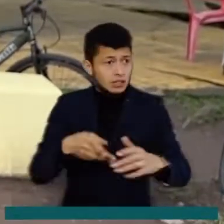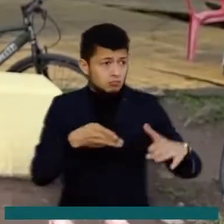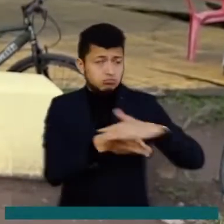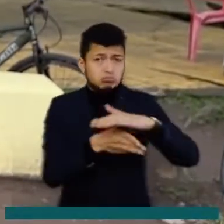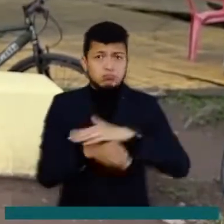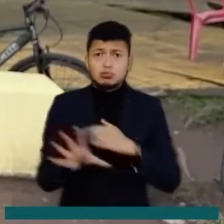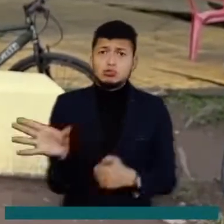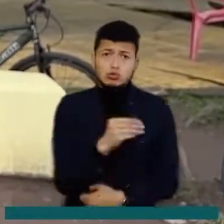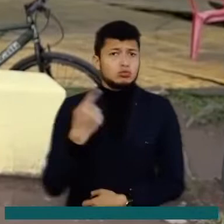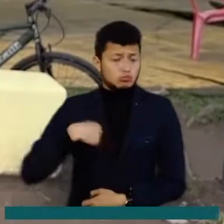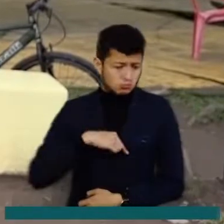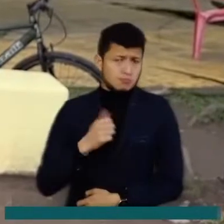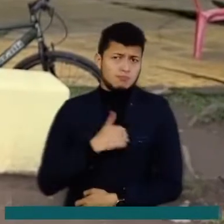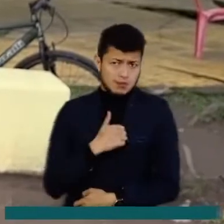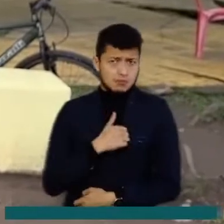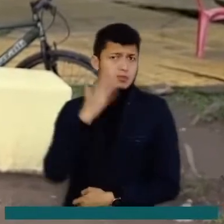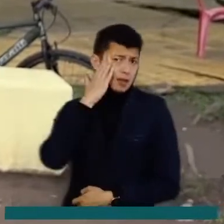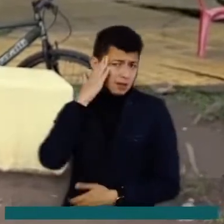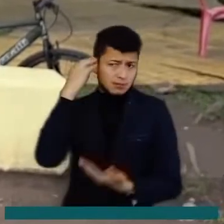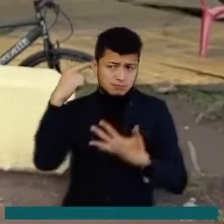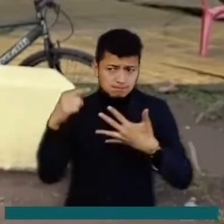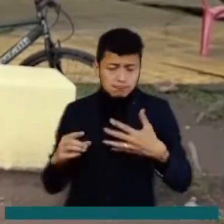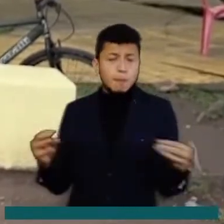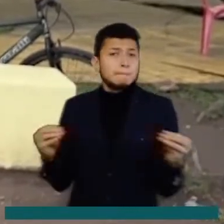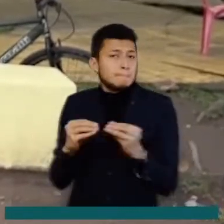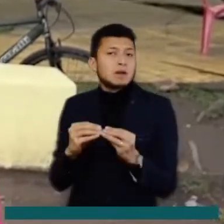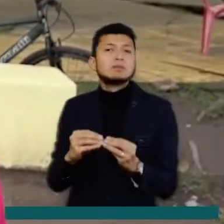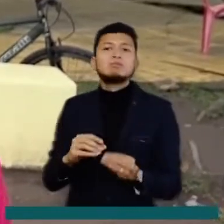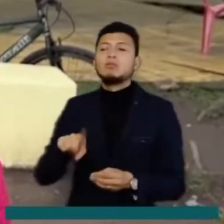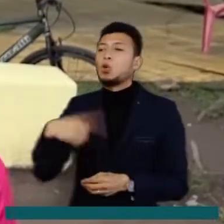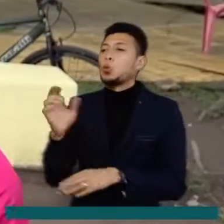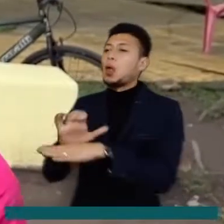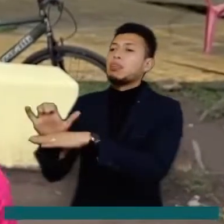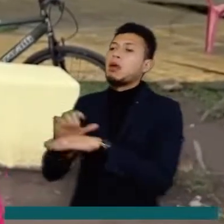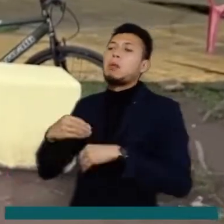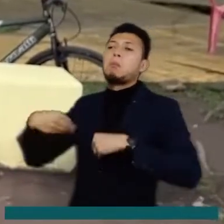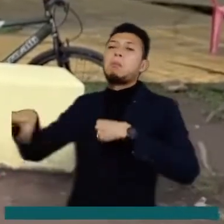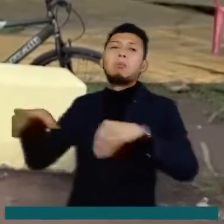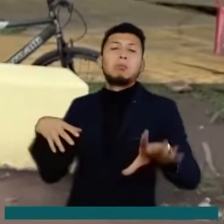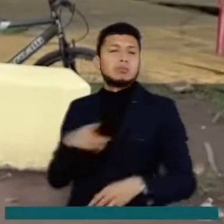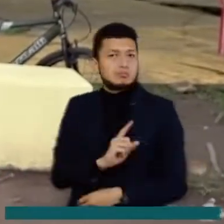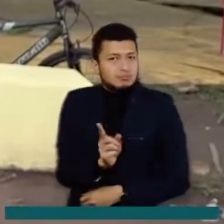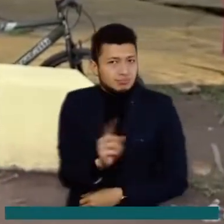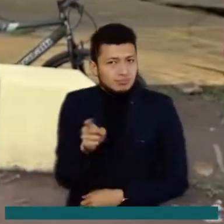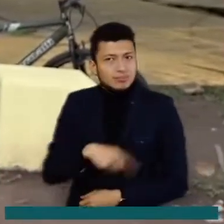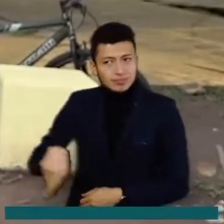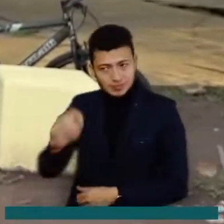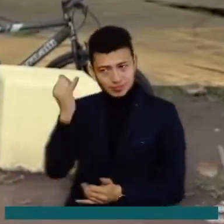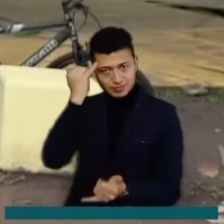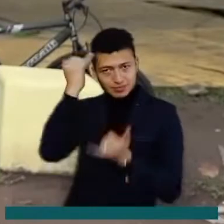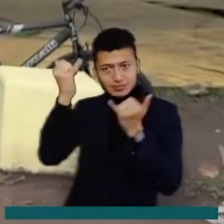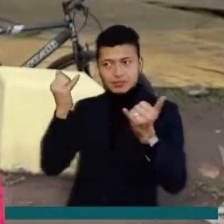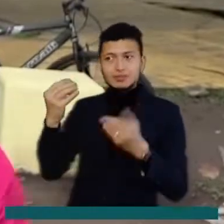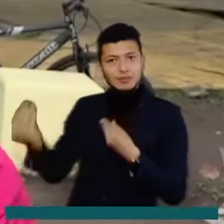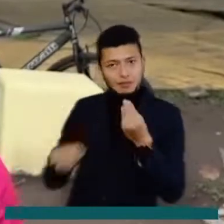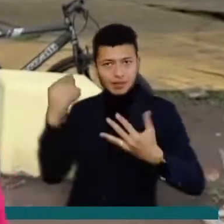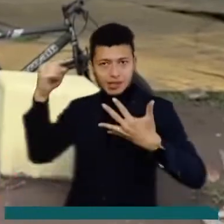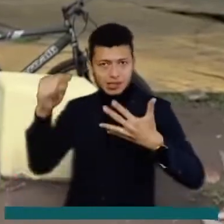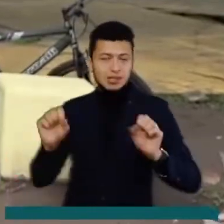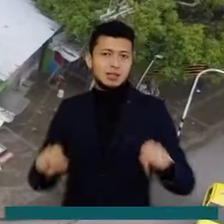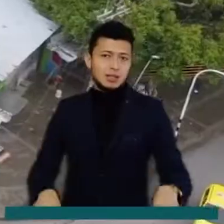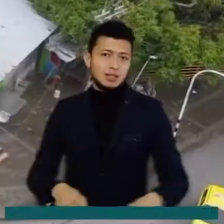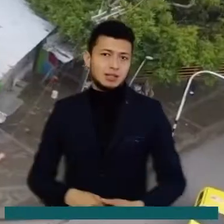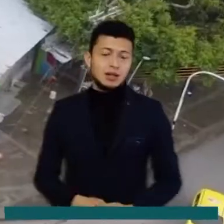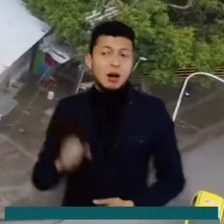que nosotros mismos y nosotras mismas conocemos, y que no quede en manos de otras entidades que no tienen idea de qué es lo que